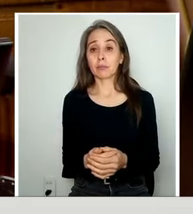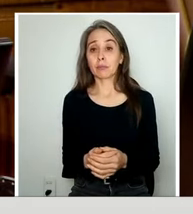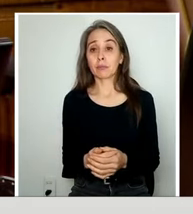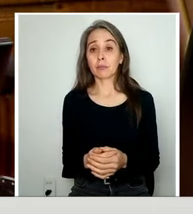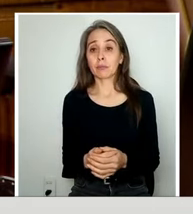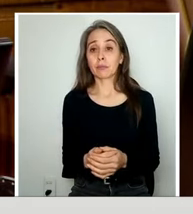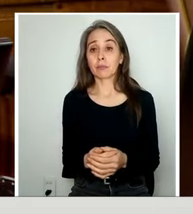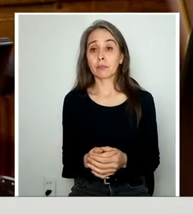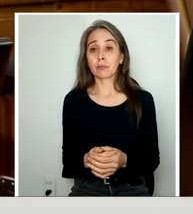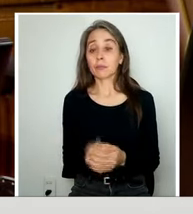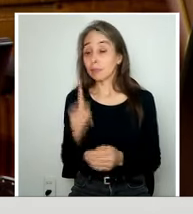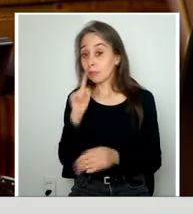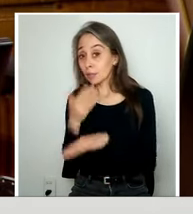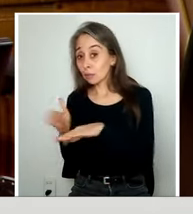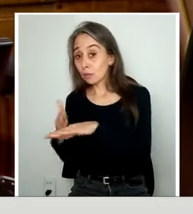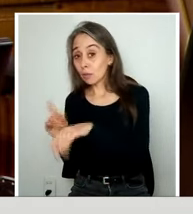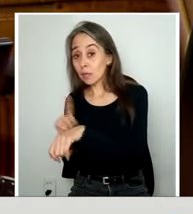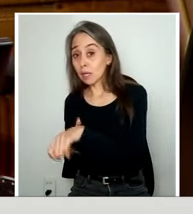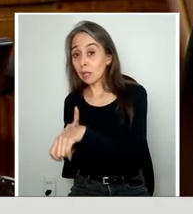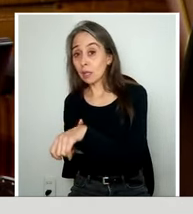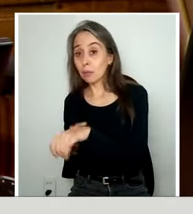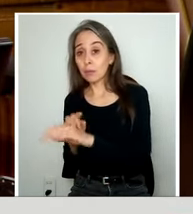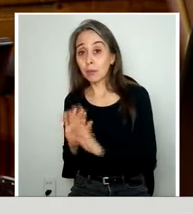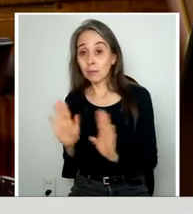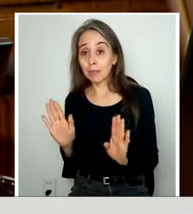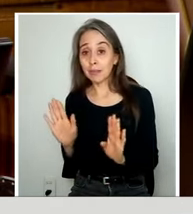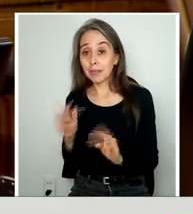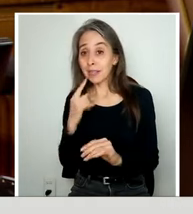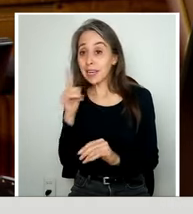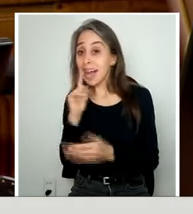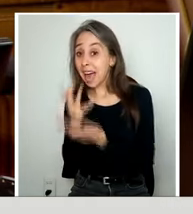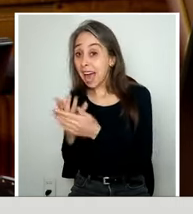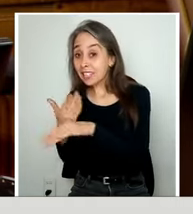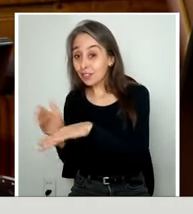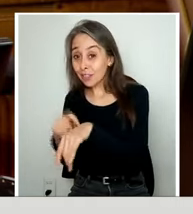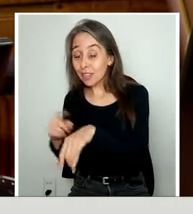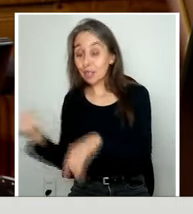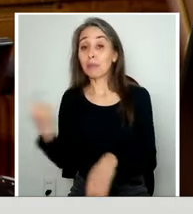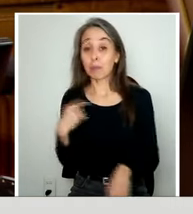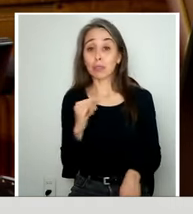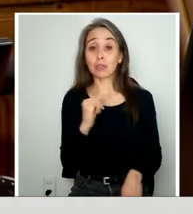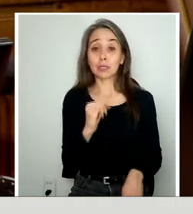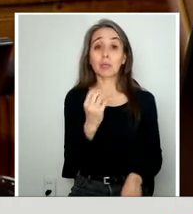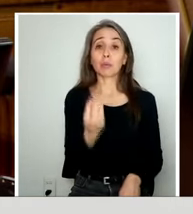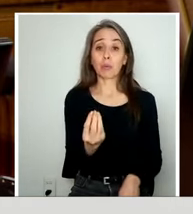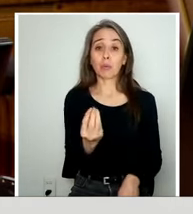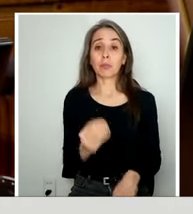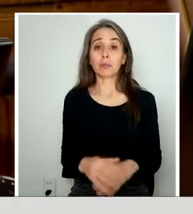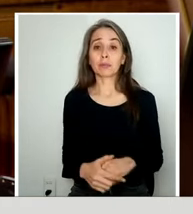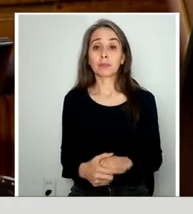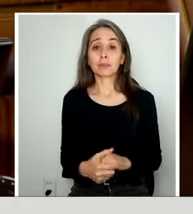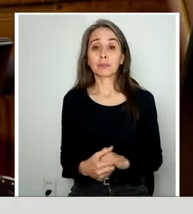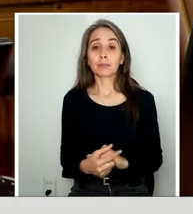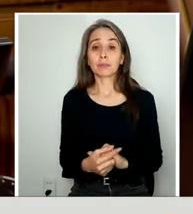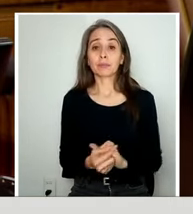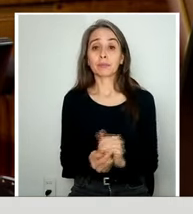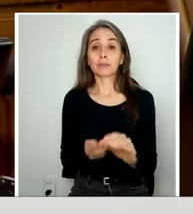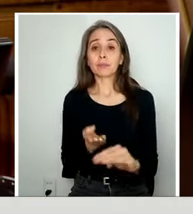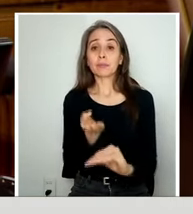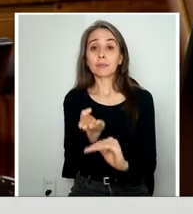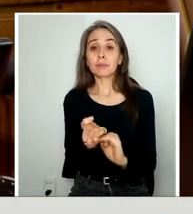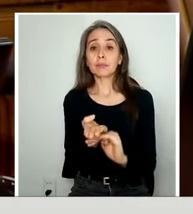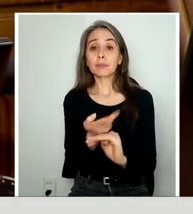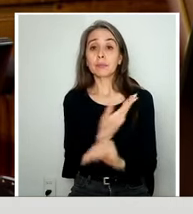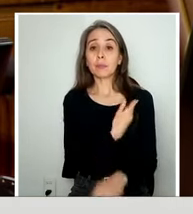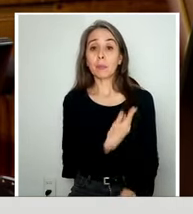qué tiempo qué da tiempo sí muy bien Solicito al gobierno